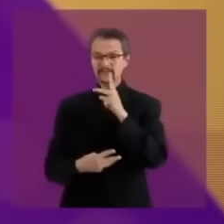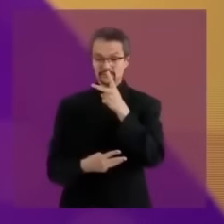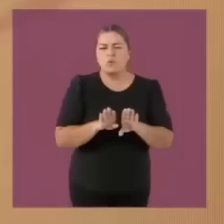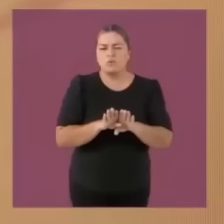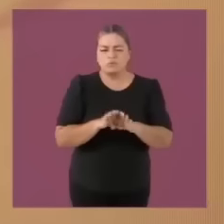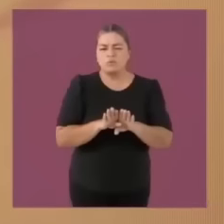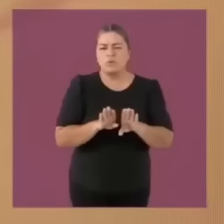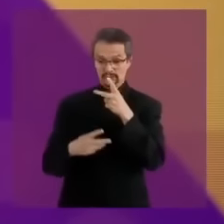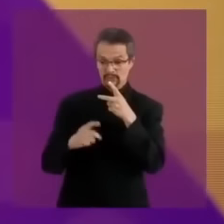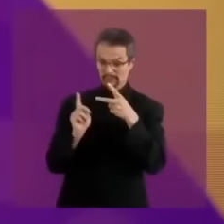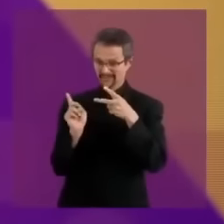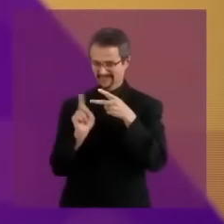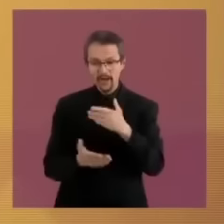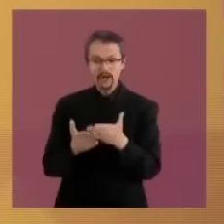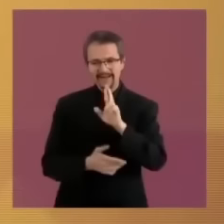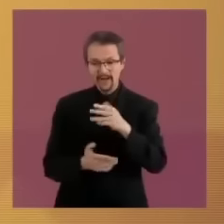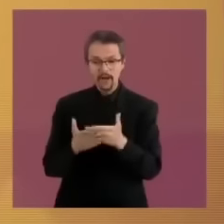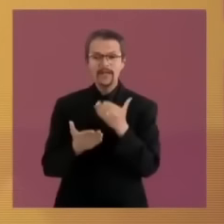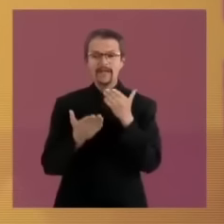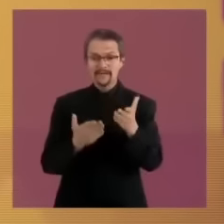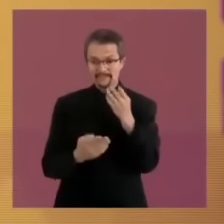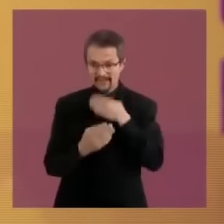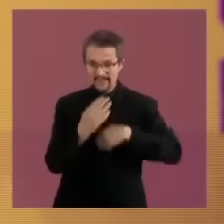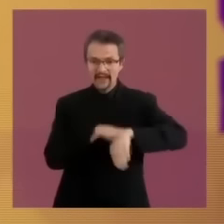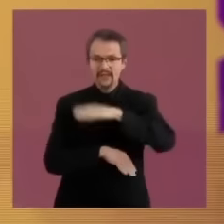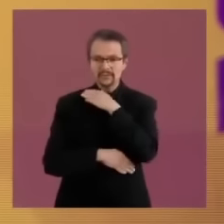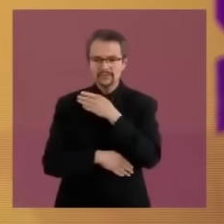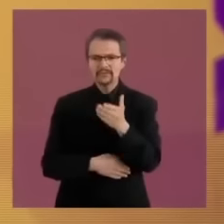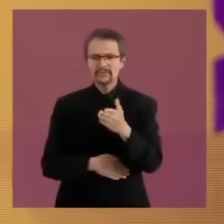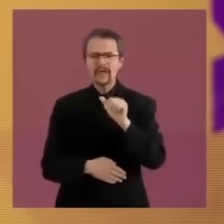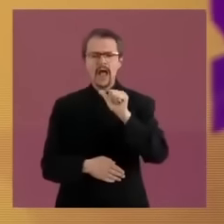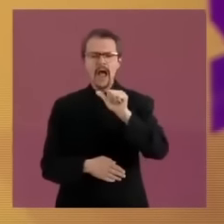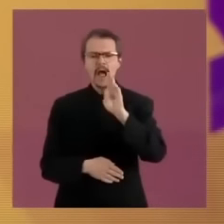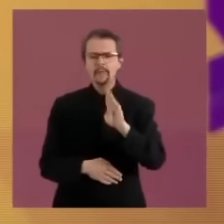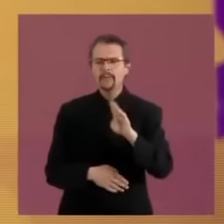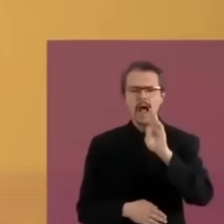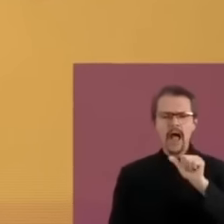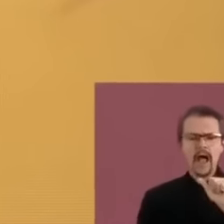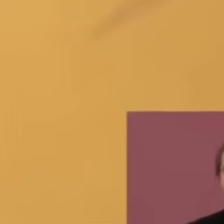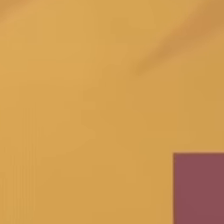Xochitl Gálvez. Hola. Candidata puta A o B. C.